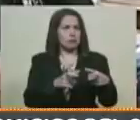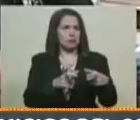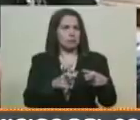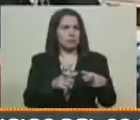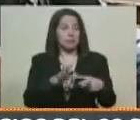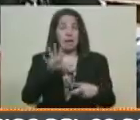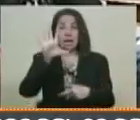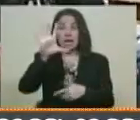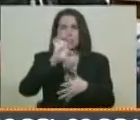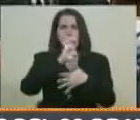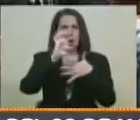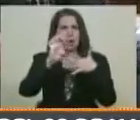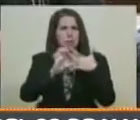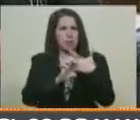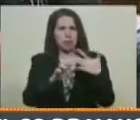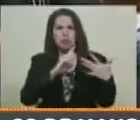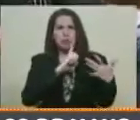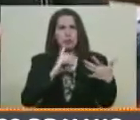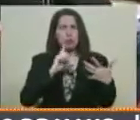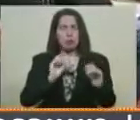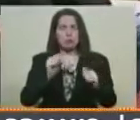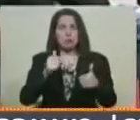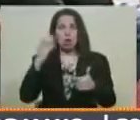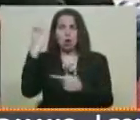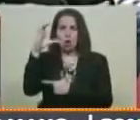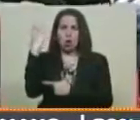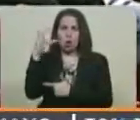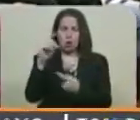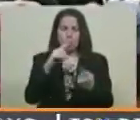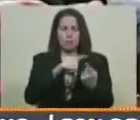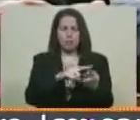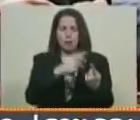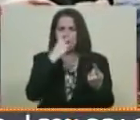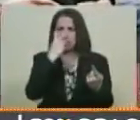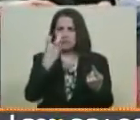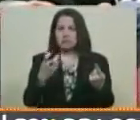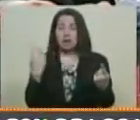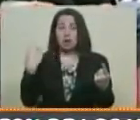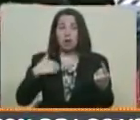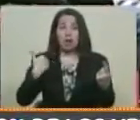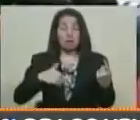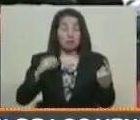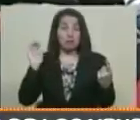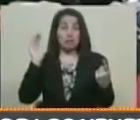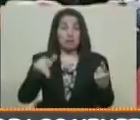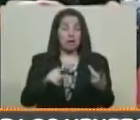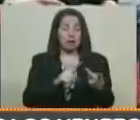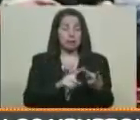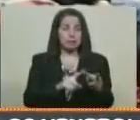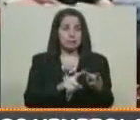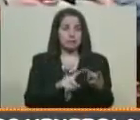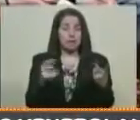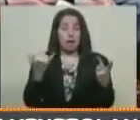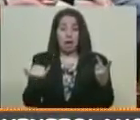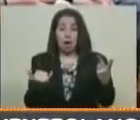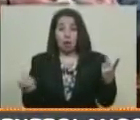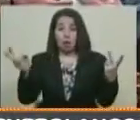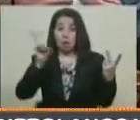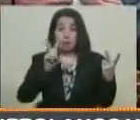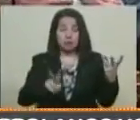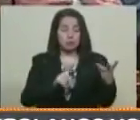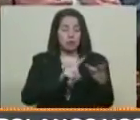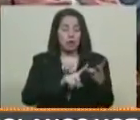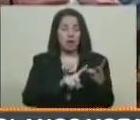Quinto Elemento. Comenzaron en Colombia, también estuvieron de visita en Argentina. Luego nos visitan acá en Venezuela